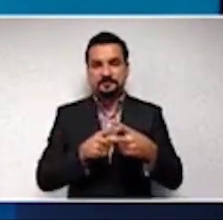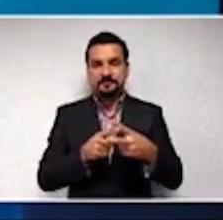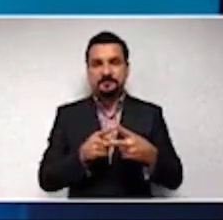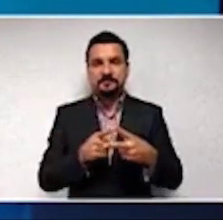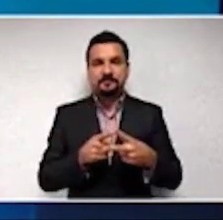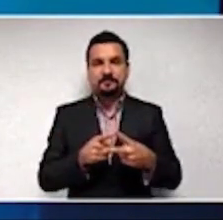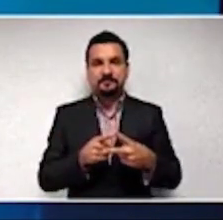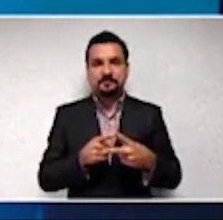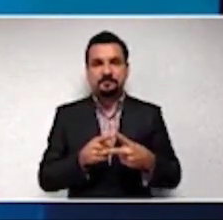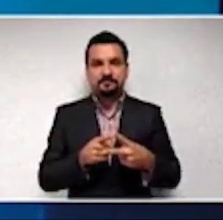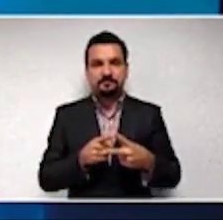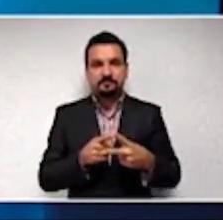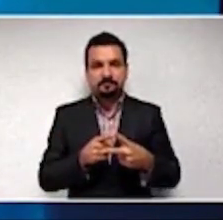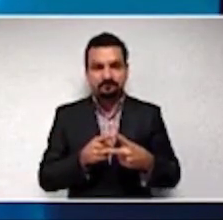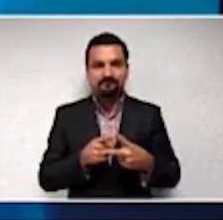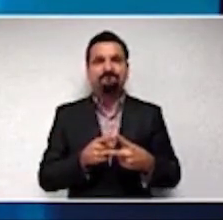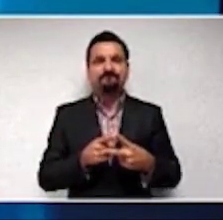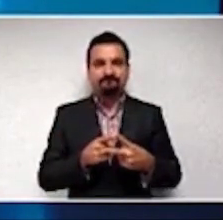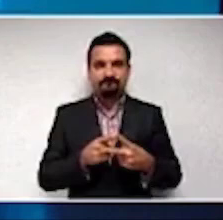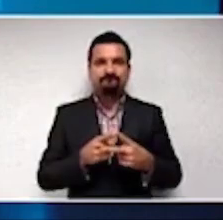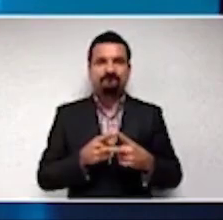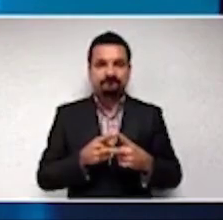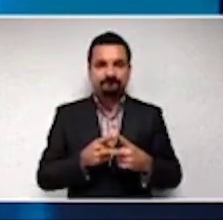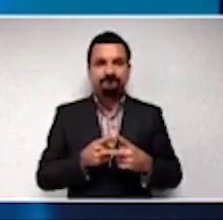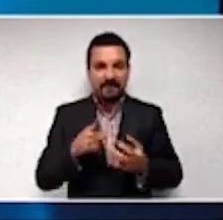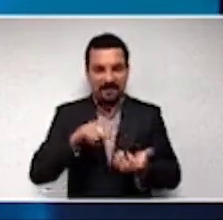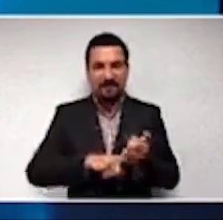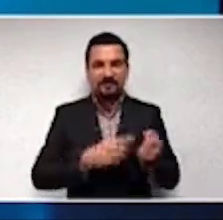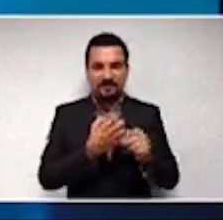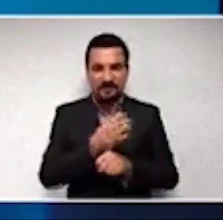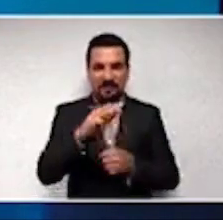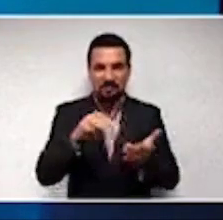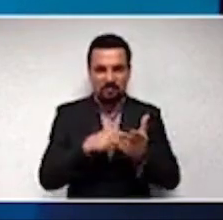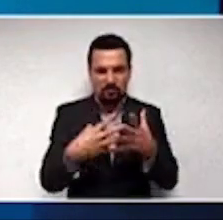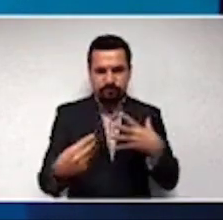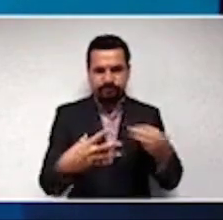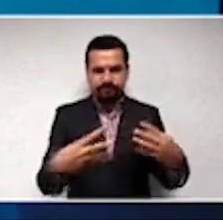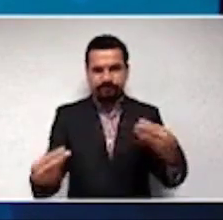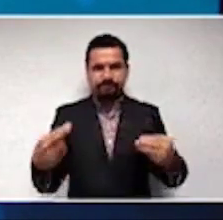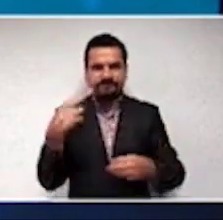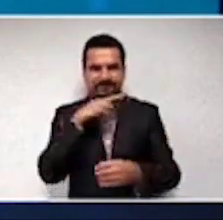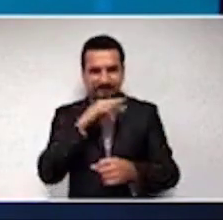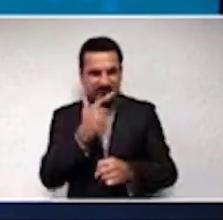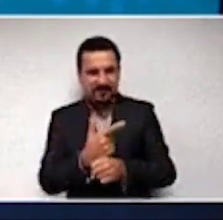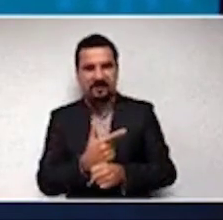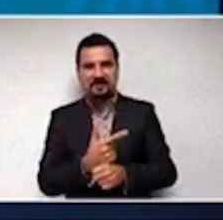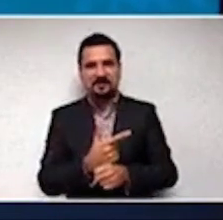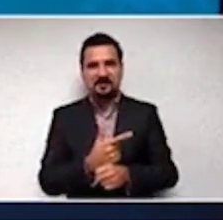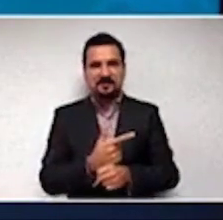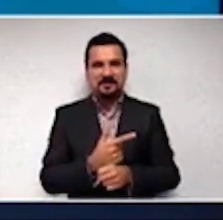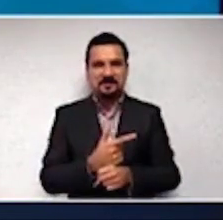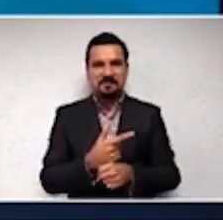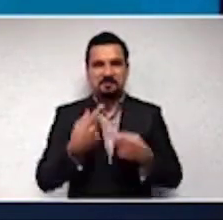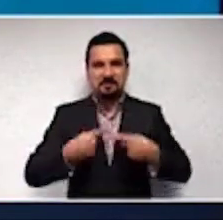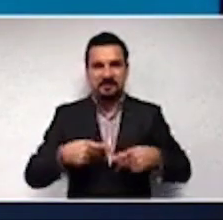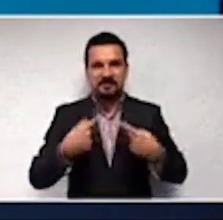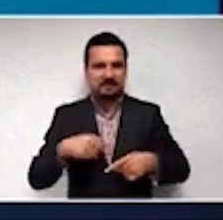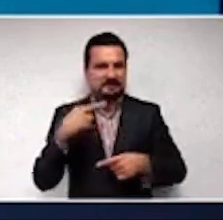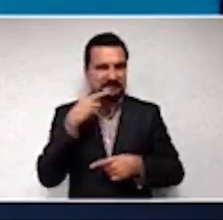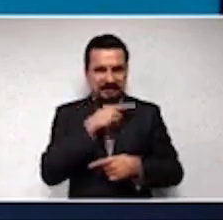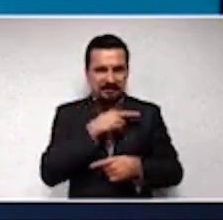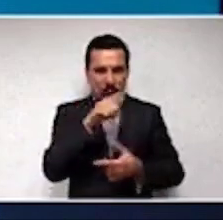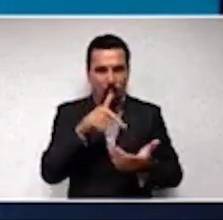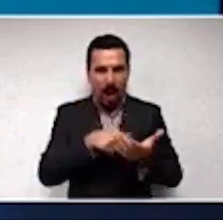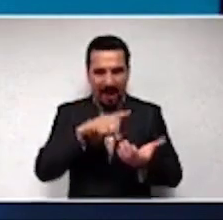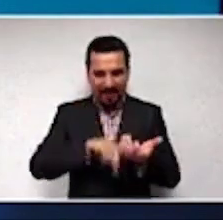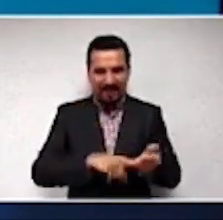primera la evidente propagación comunitaria del virus es decir la transmisión de los contagios es meramente